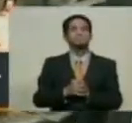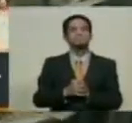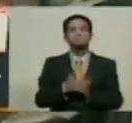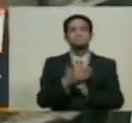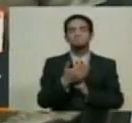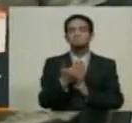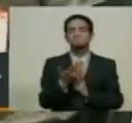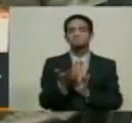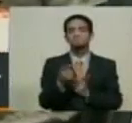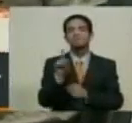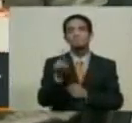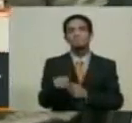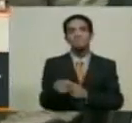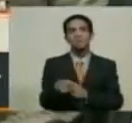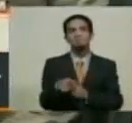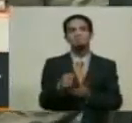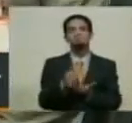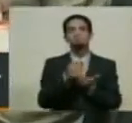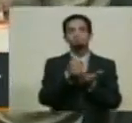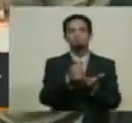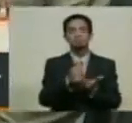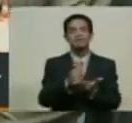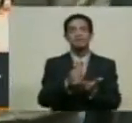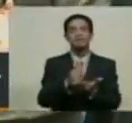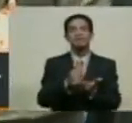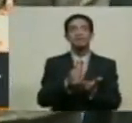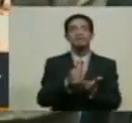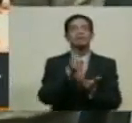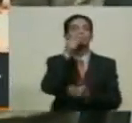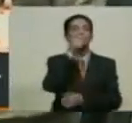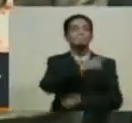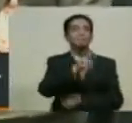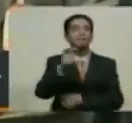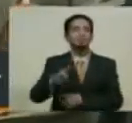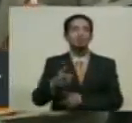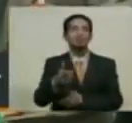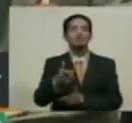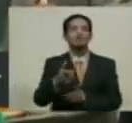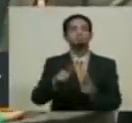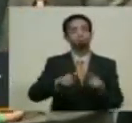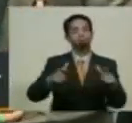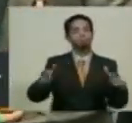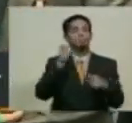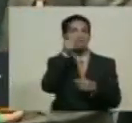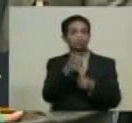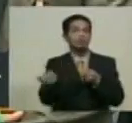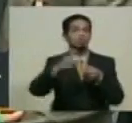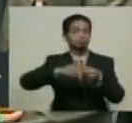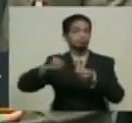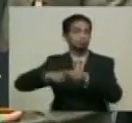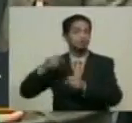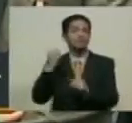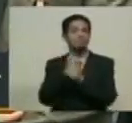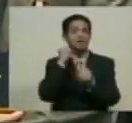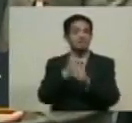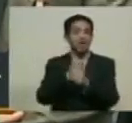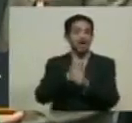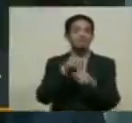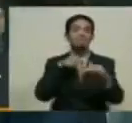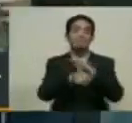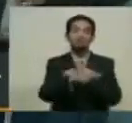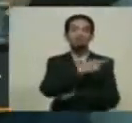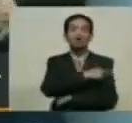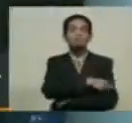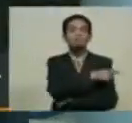mejorar los recursos humanos, la cantidad de recursos humanos en los